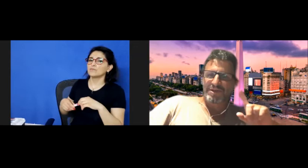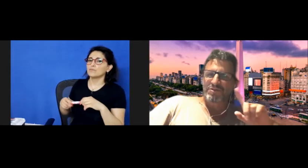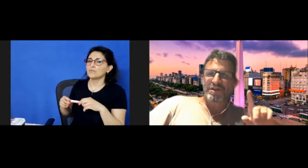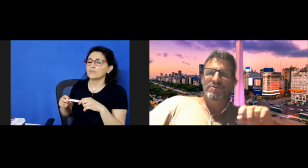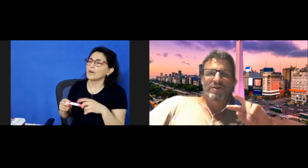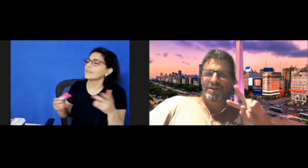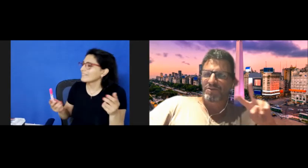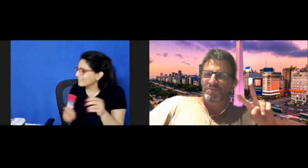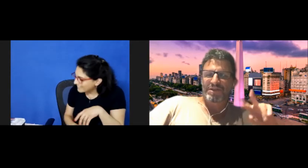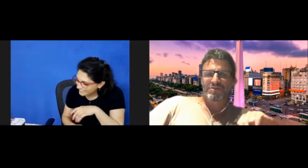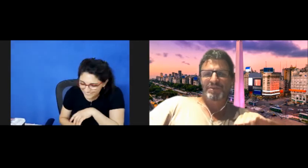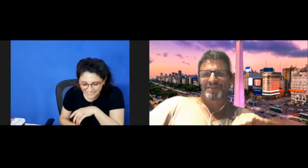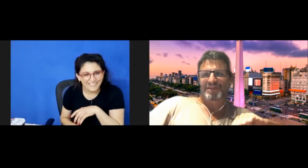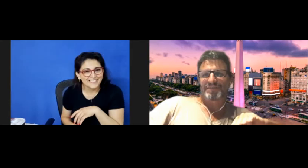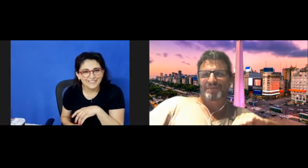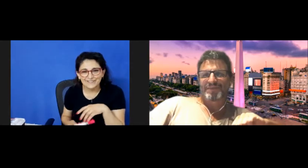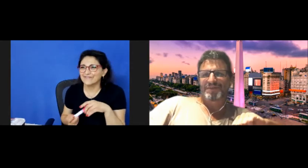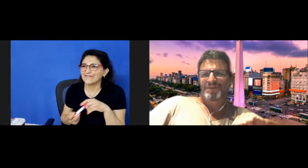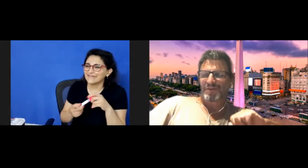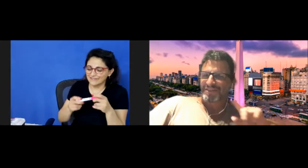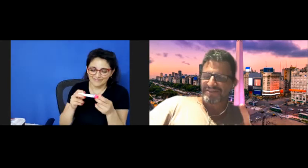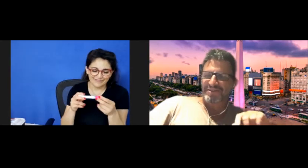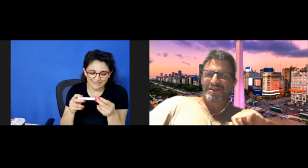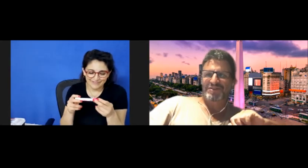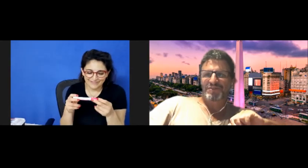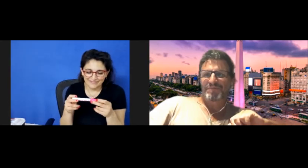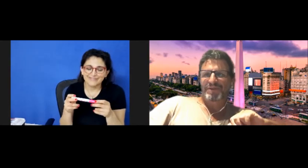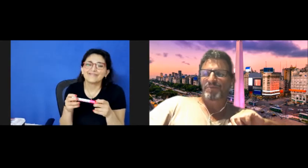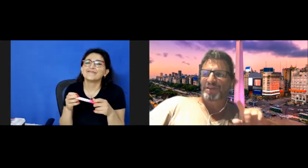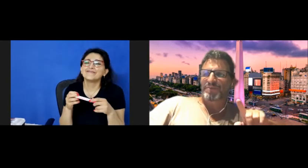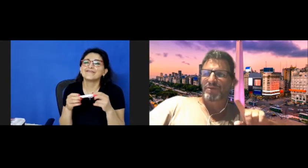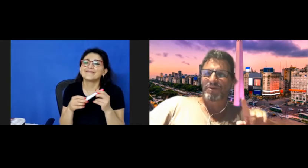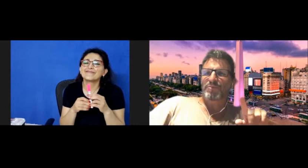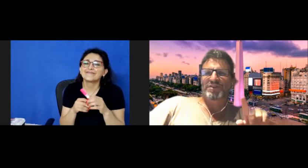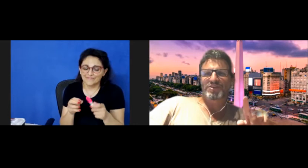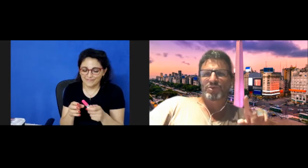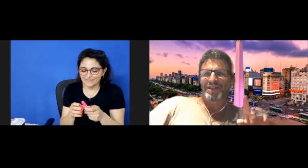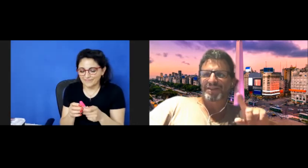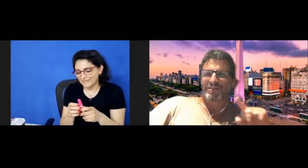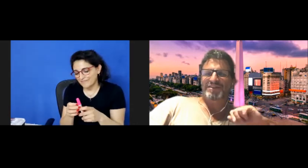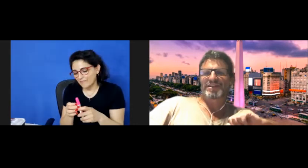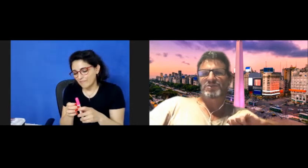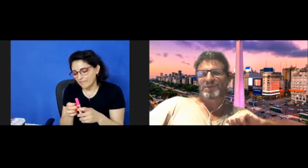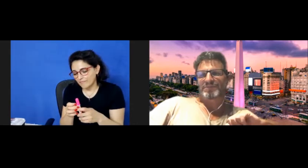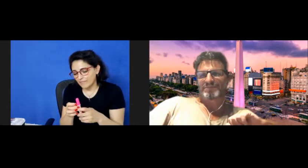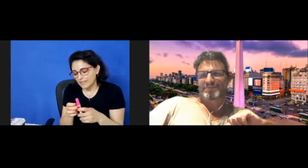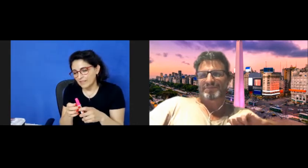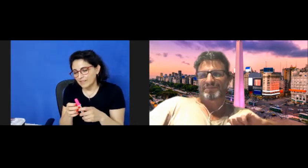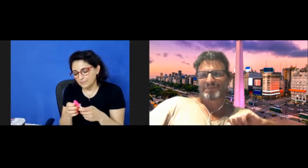¿Sí? Hay dos temas acá. Lo que decís es correcto, pero por ejemplo, vos no podés ayudar a alguien que no se quiere